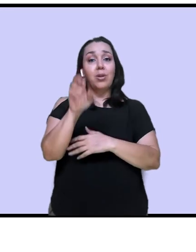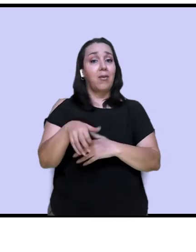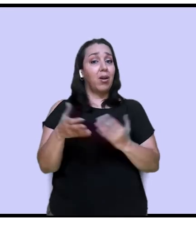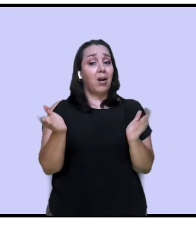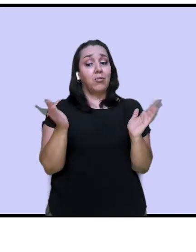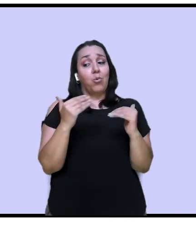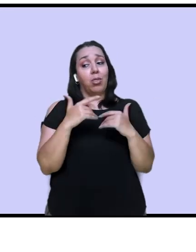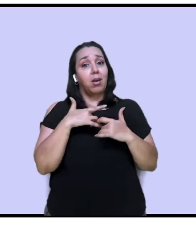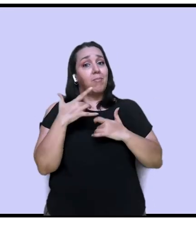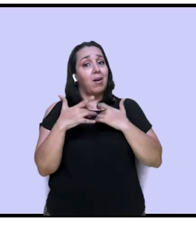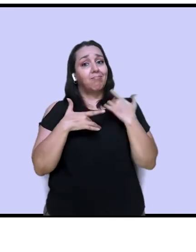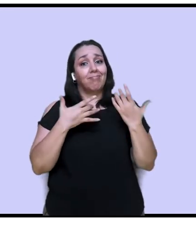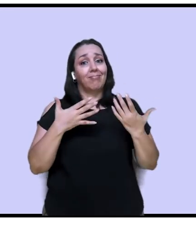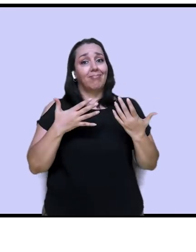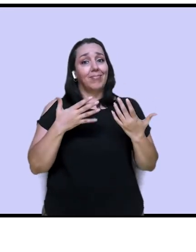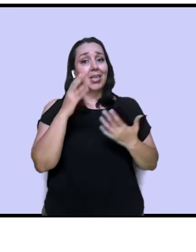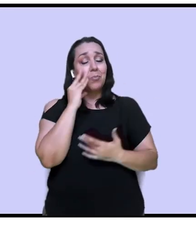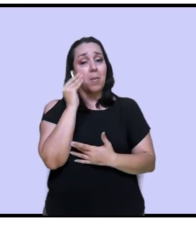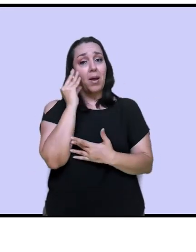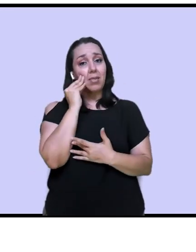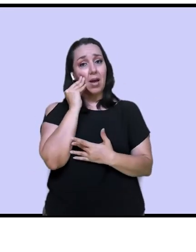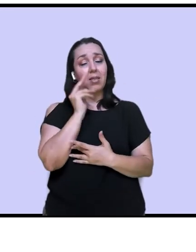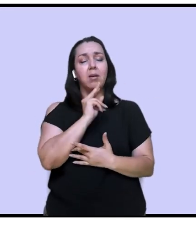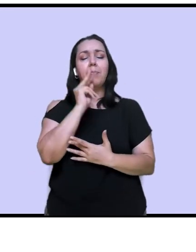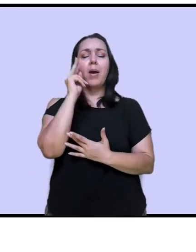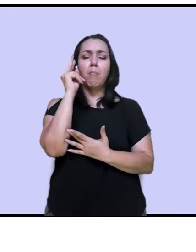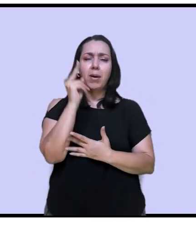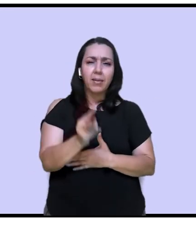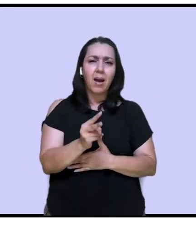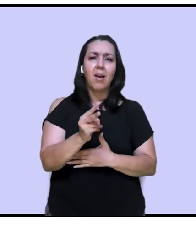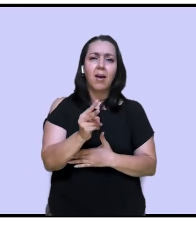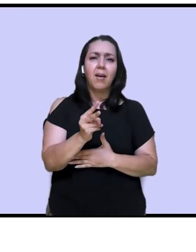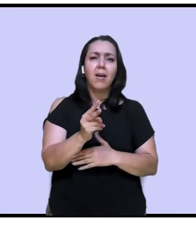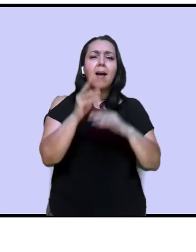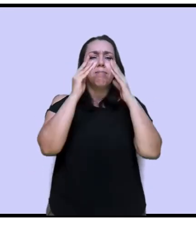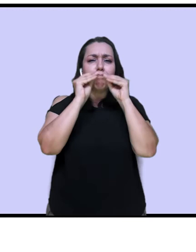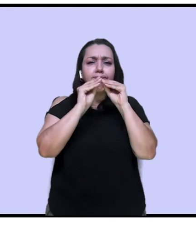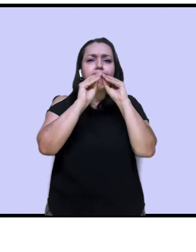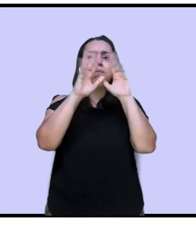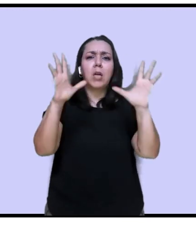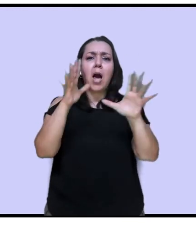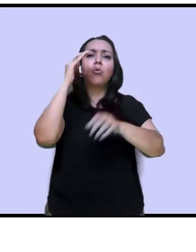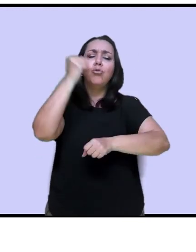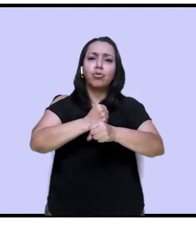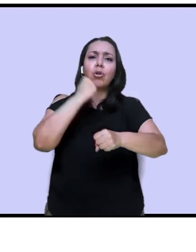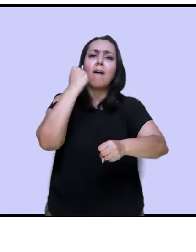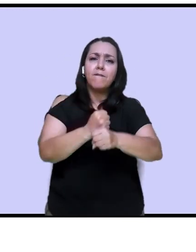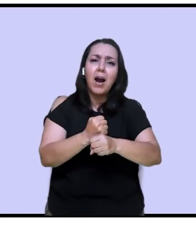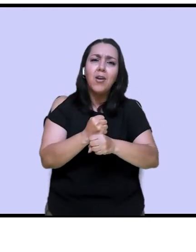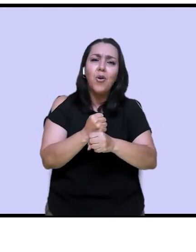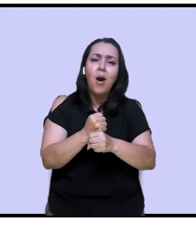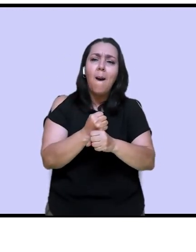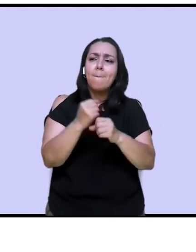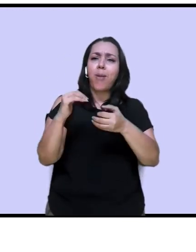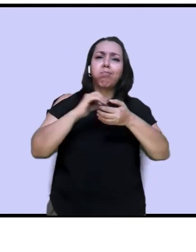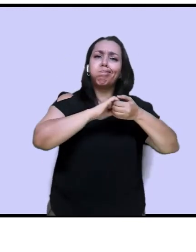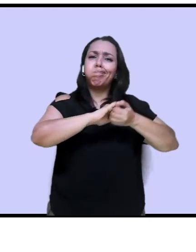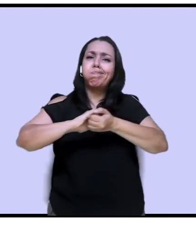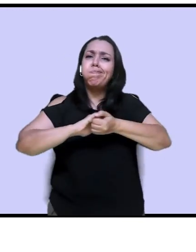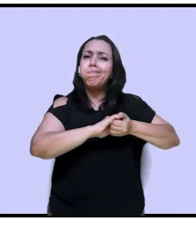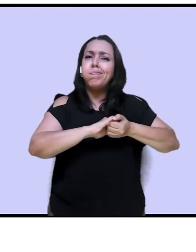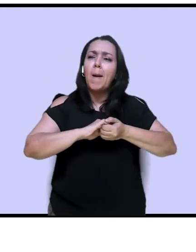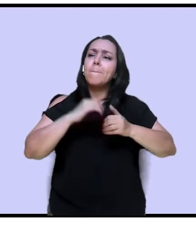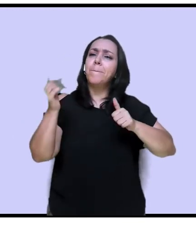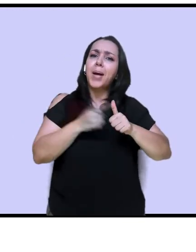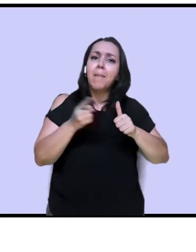nunca llegarán a vivir. En verdad, ubiquémonos y trabajemos por empatizar antes